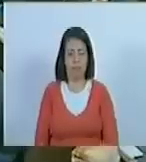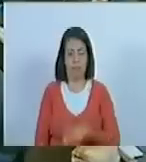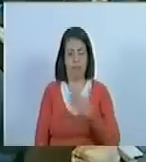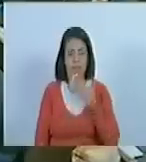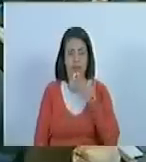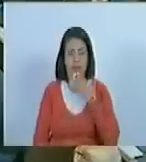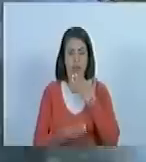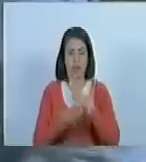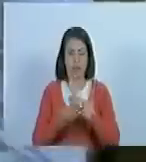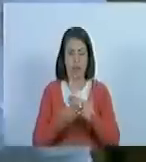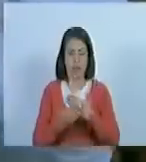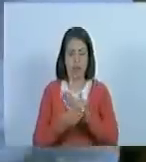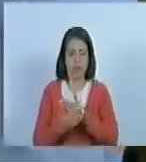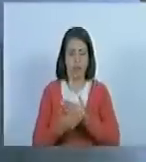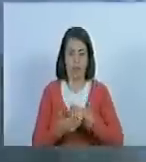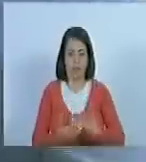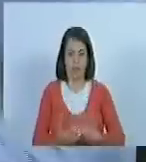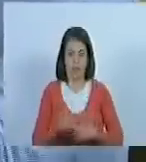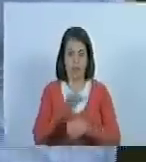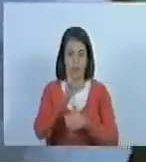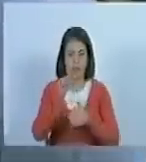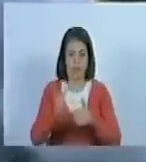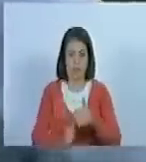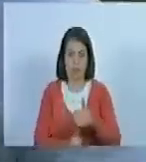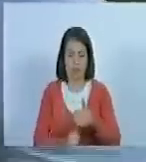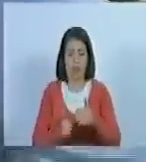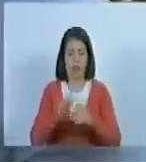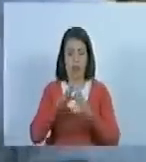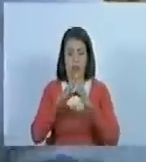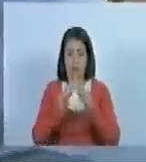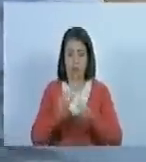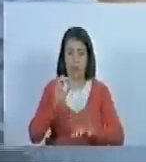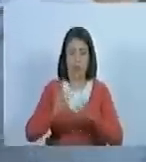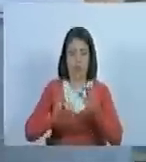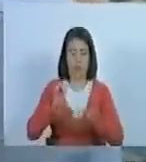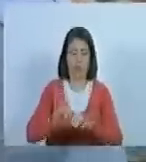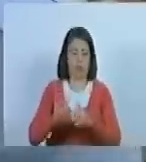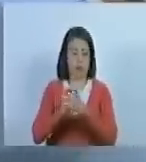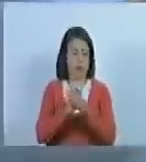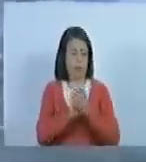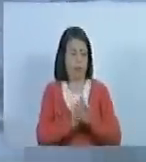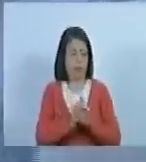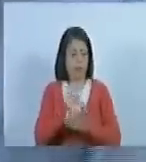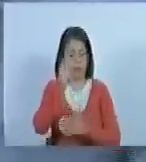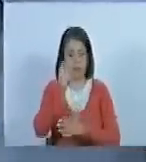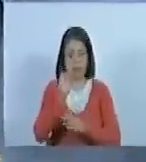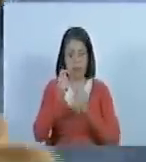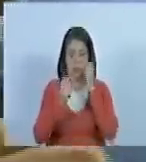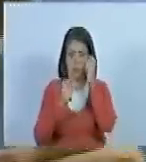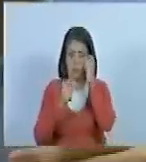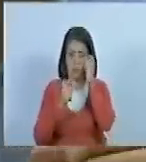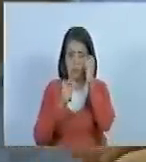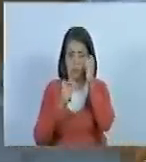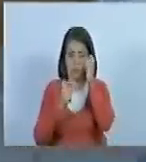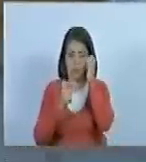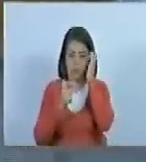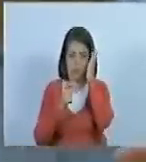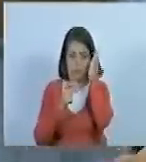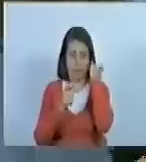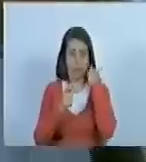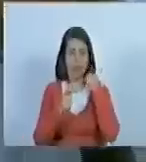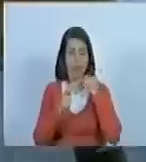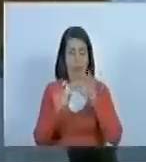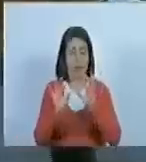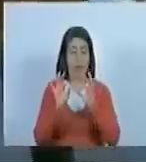Gracias, ciudadano presidente, vicepresidenta y vicepresidente, secretarios, colegas, diputados y diputadas,